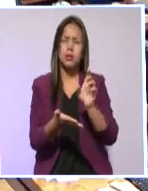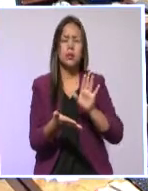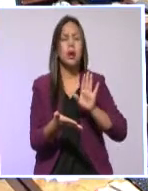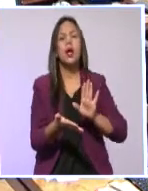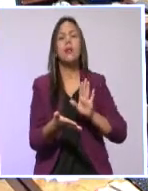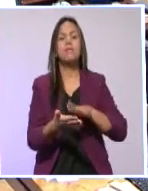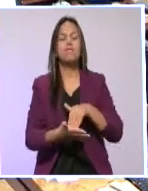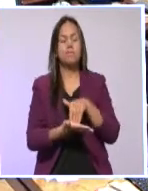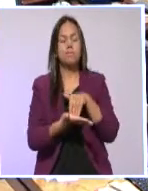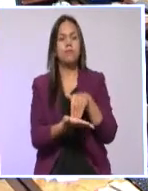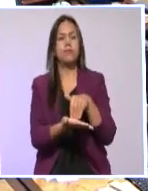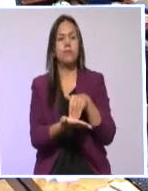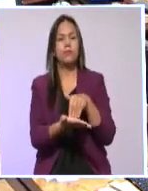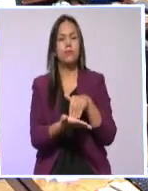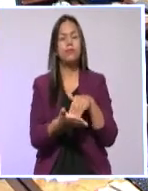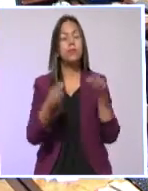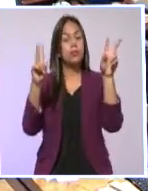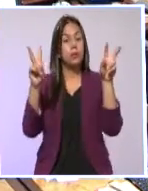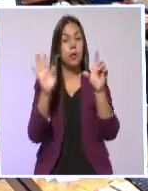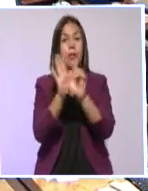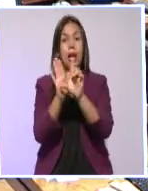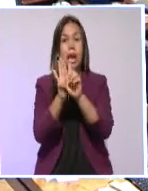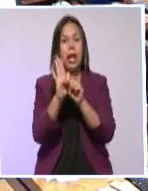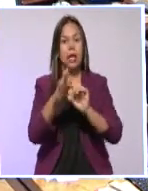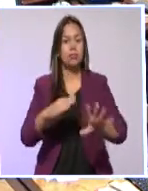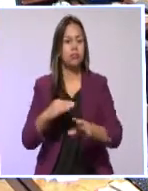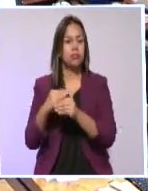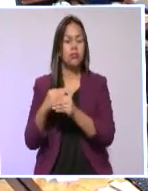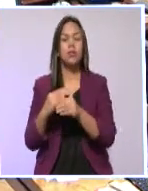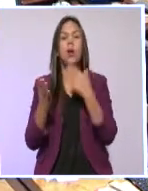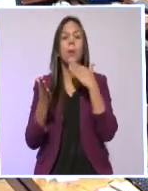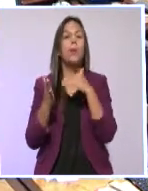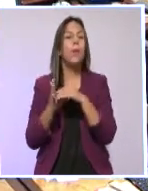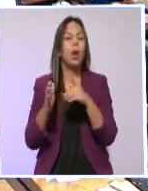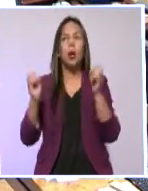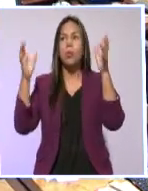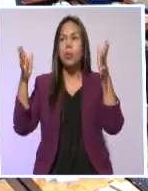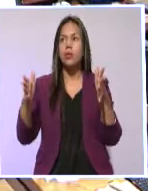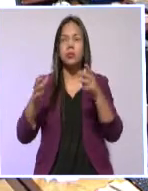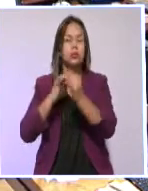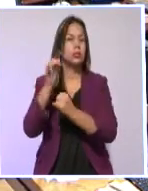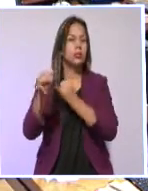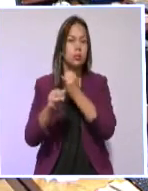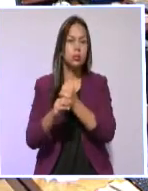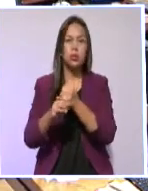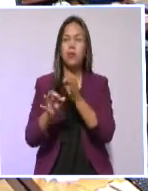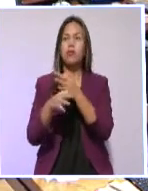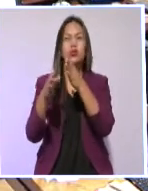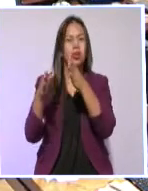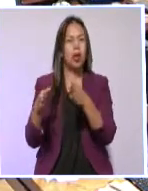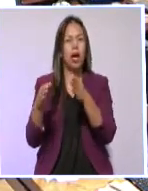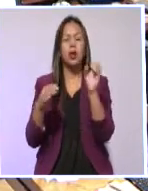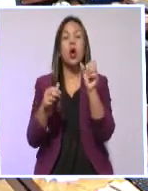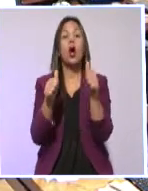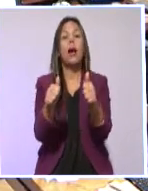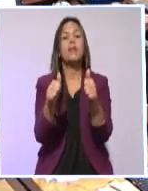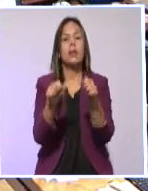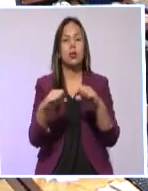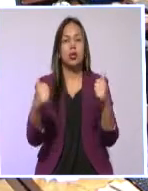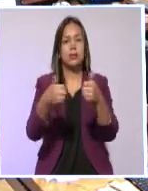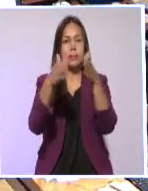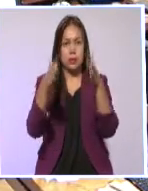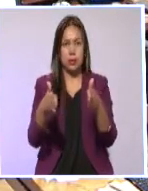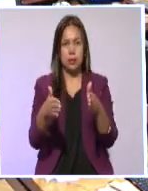postura en cuanto a que en la ley no se debe incluir a becarios, funcionarios del Servicio del Exterior y candidatos asambleístas,